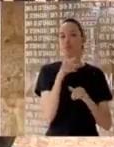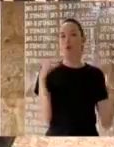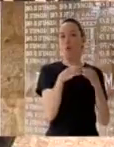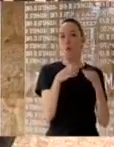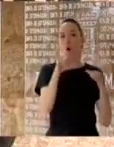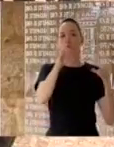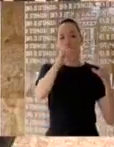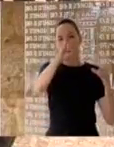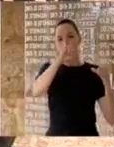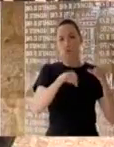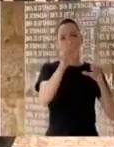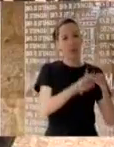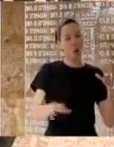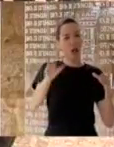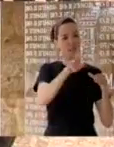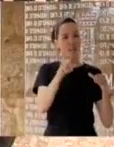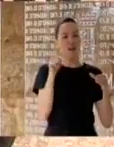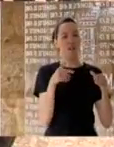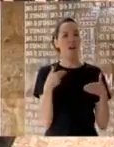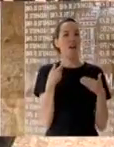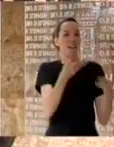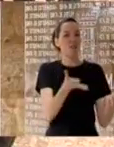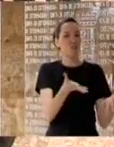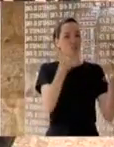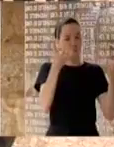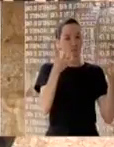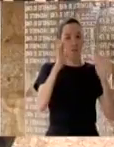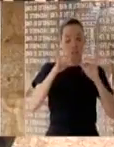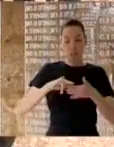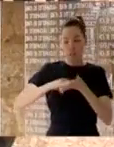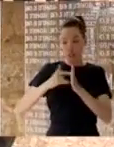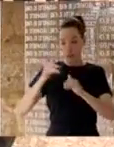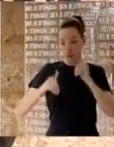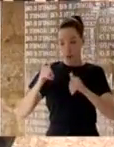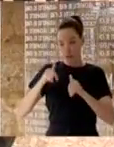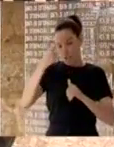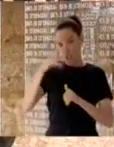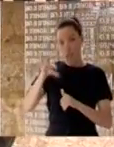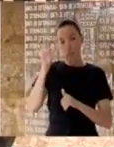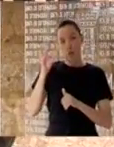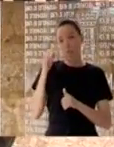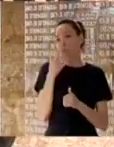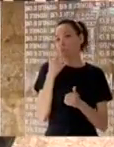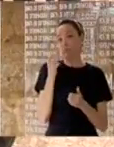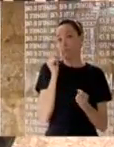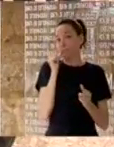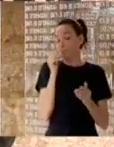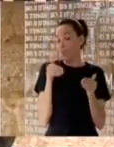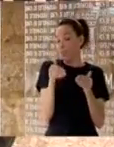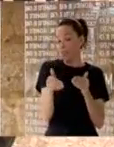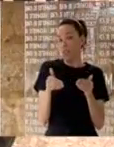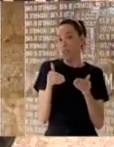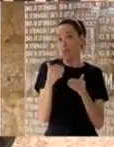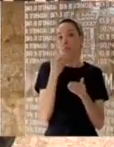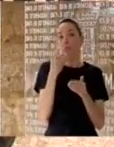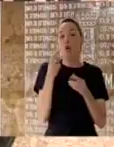defenderán las prioridades de su territorio y tomen las decisiones a nivel estatal, como vamos a ver dentro de un tiempo con los